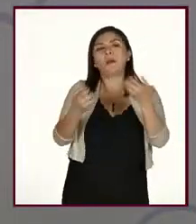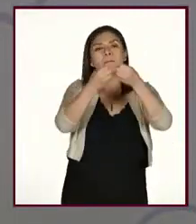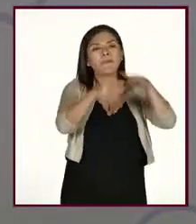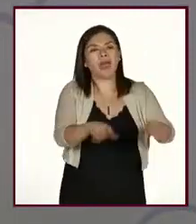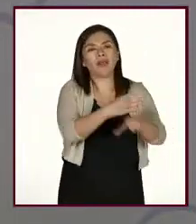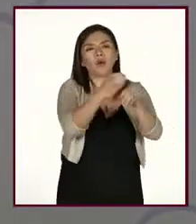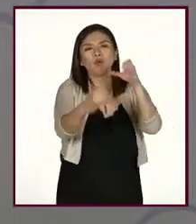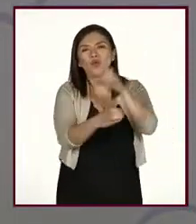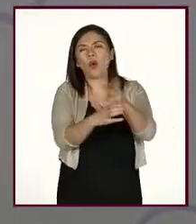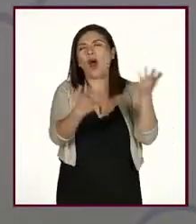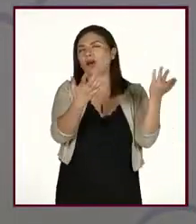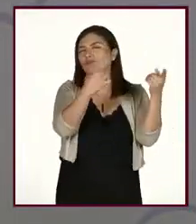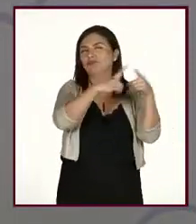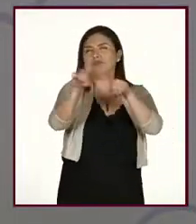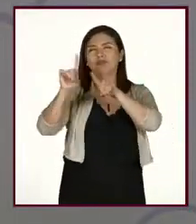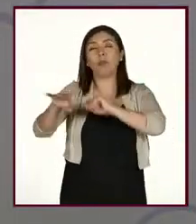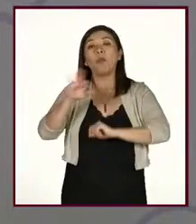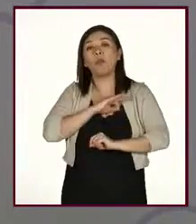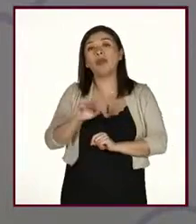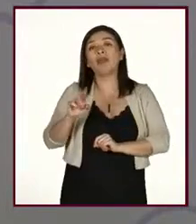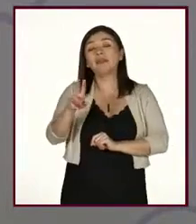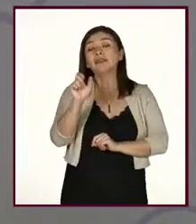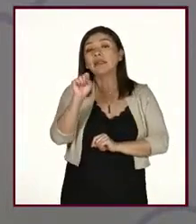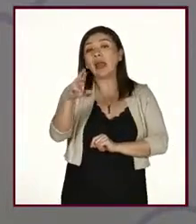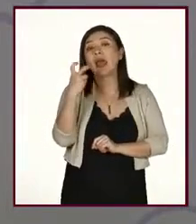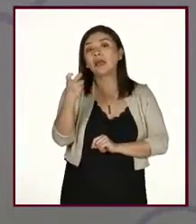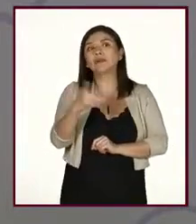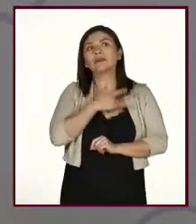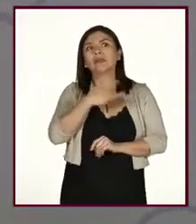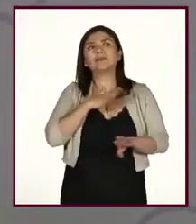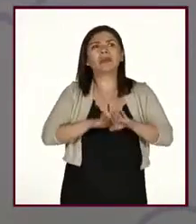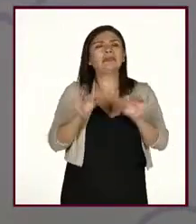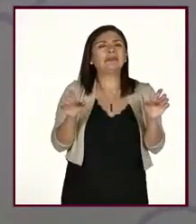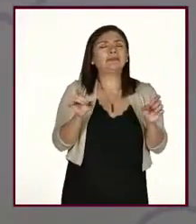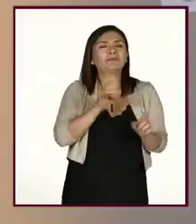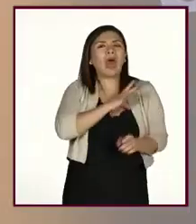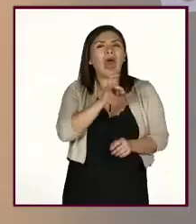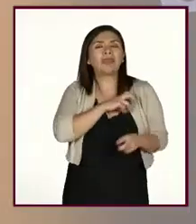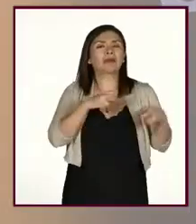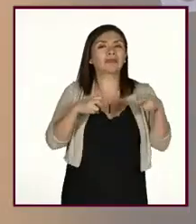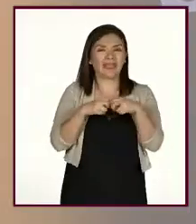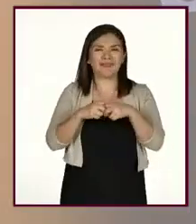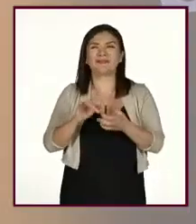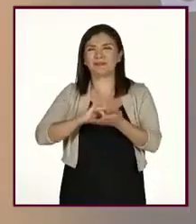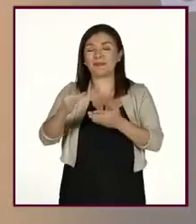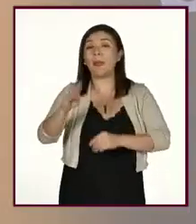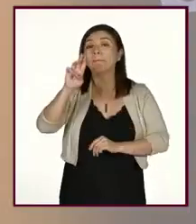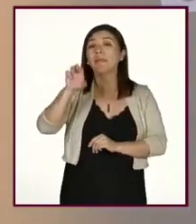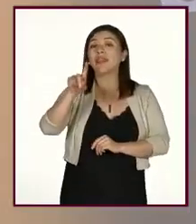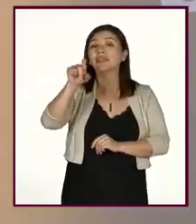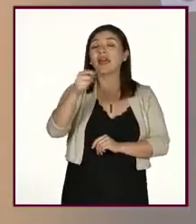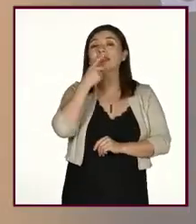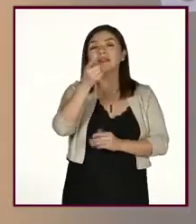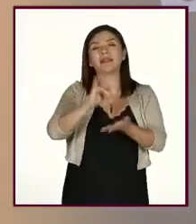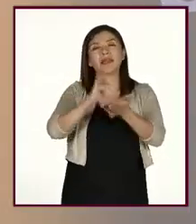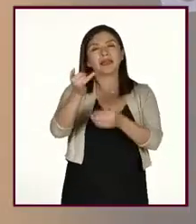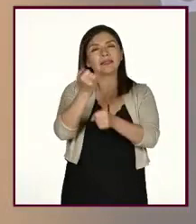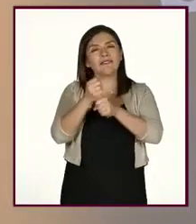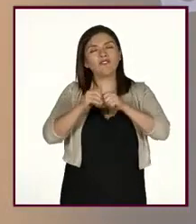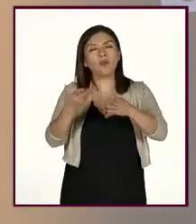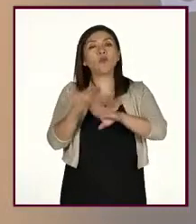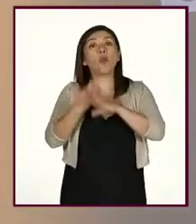pérdidas. Sí, cualquier tema puede generarnos una cuestión de ansiedad generalizada. Muchas gracias, doctor. Brenda Pimpi Flores, gracias por la información